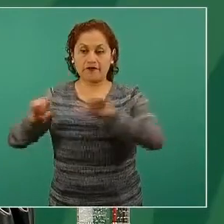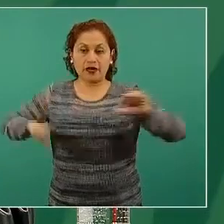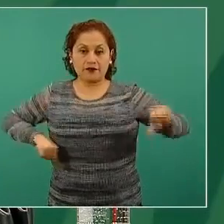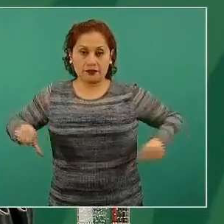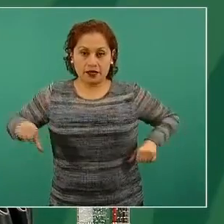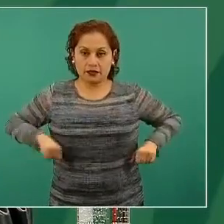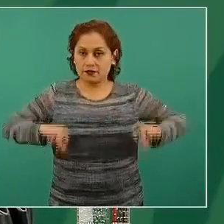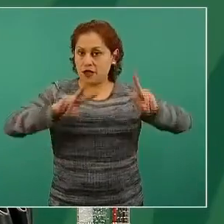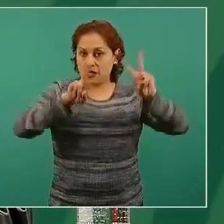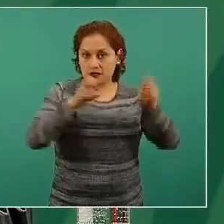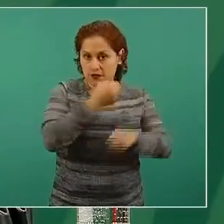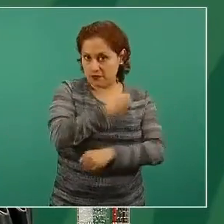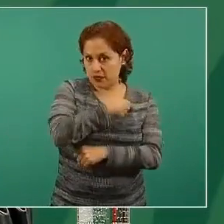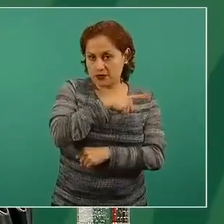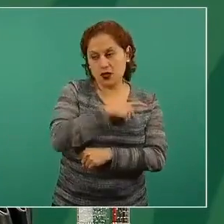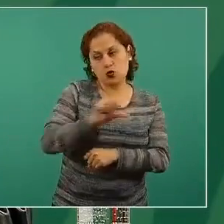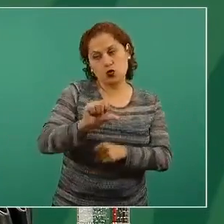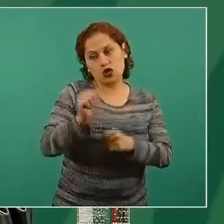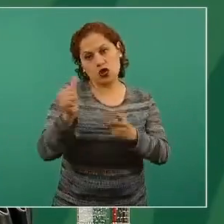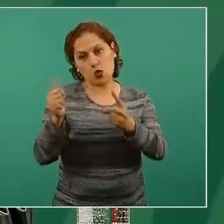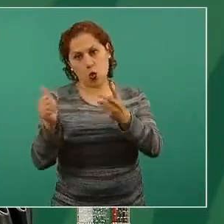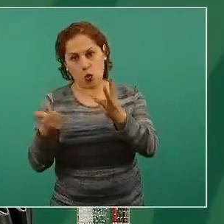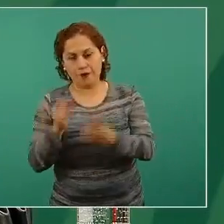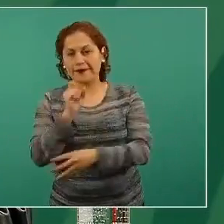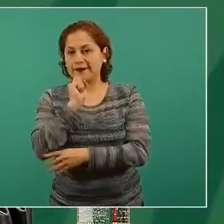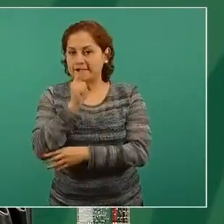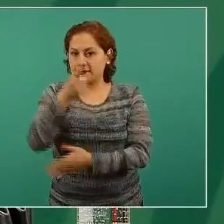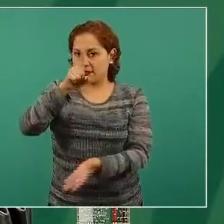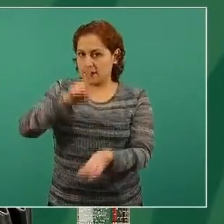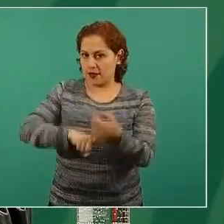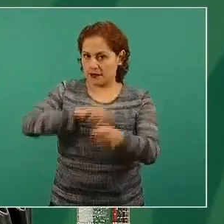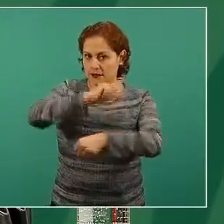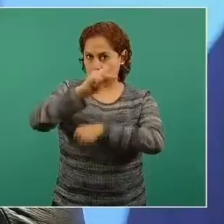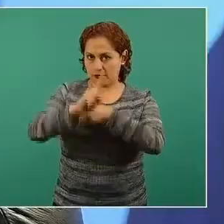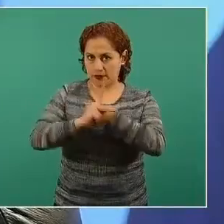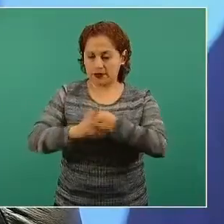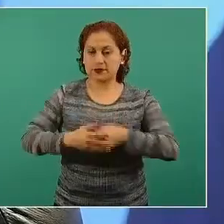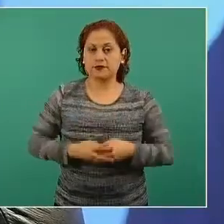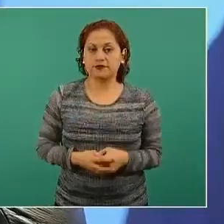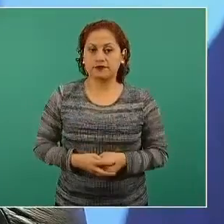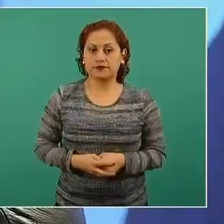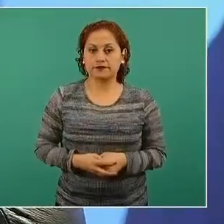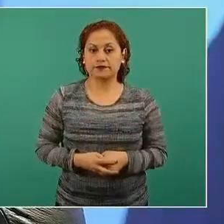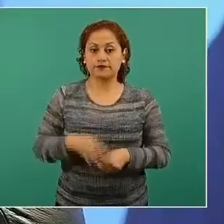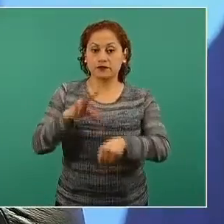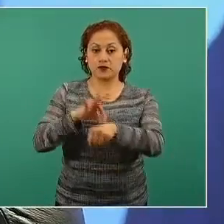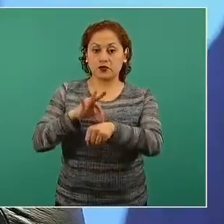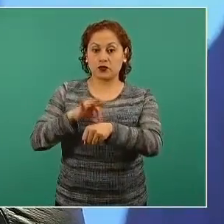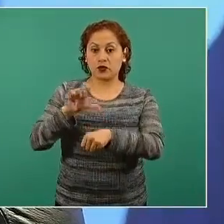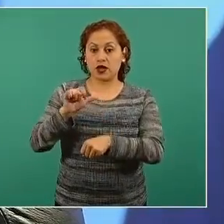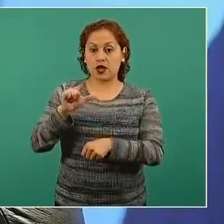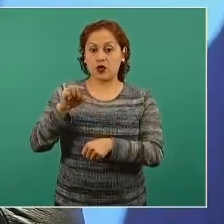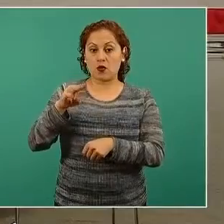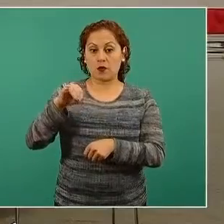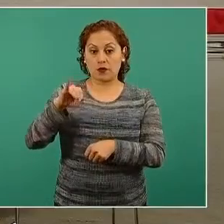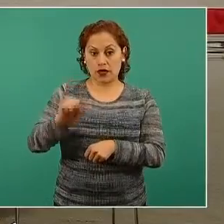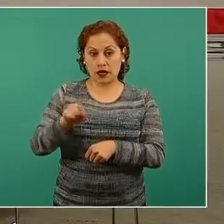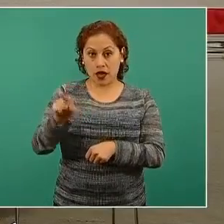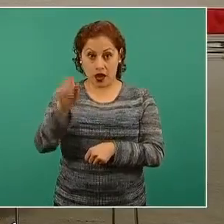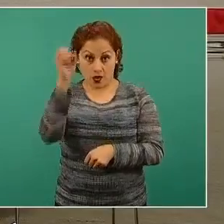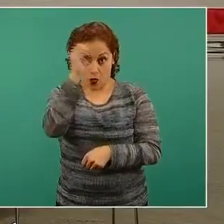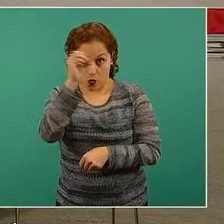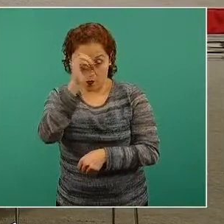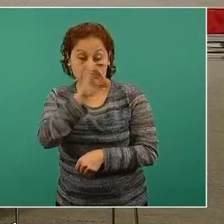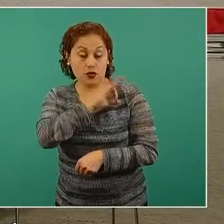desde salud y las demás en la parte del país. Doctora Lomía, no sé si gustaría hacer un comentario